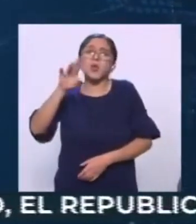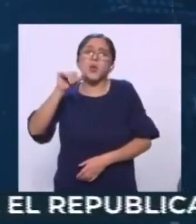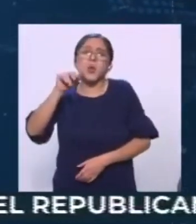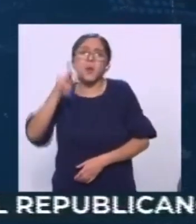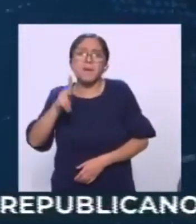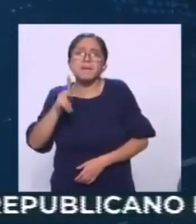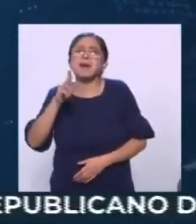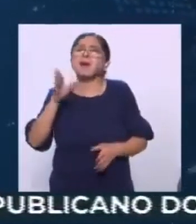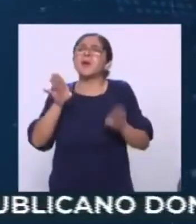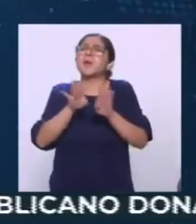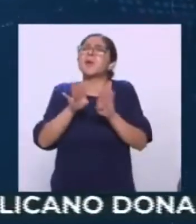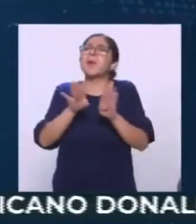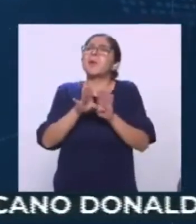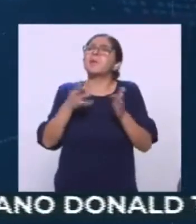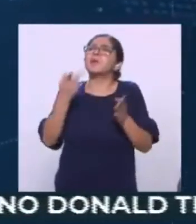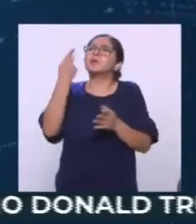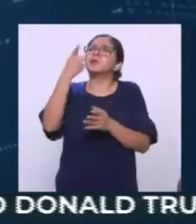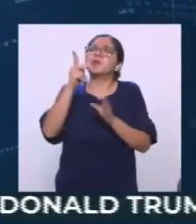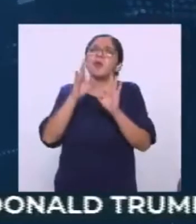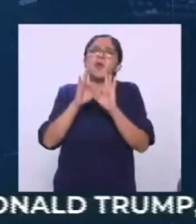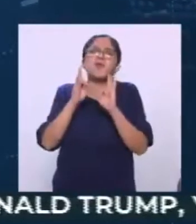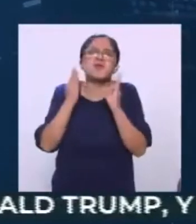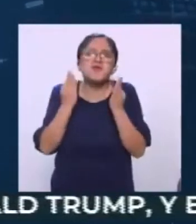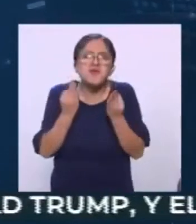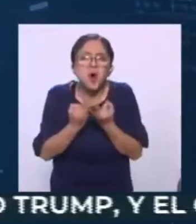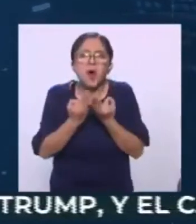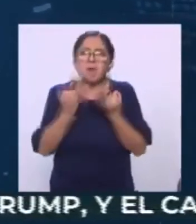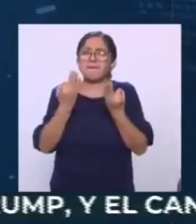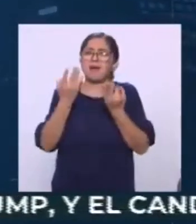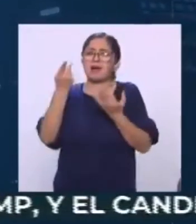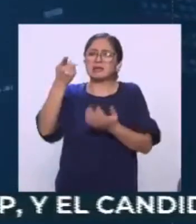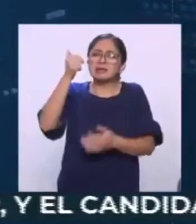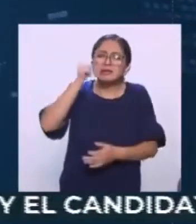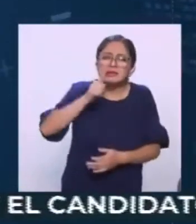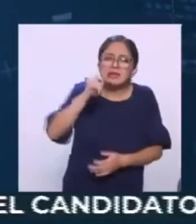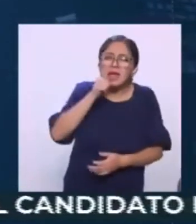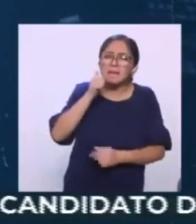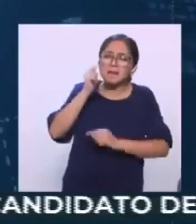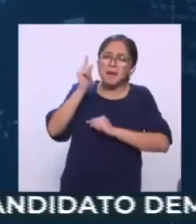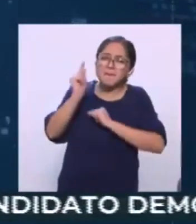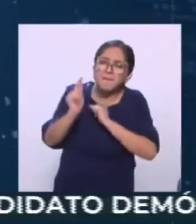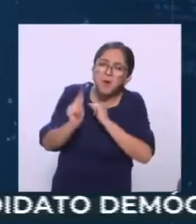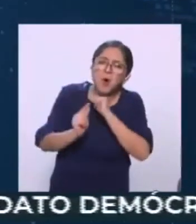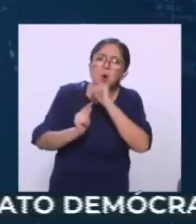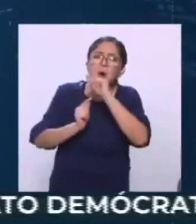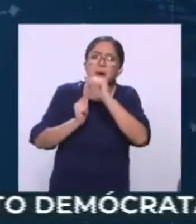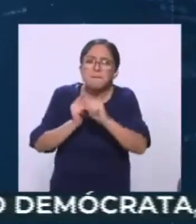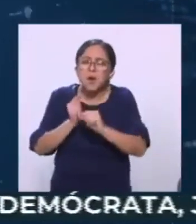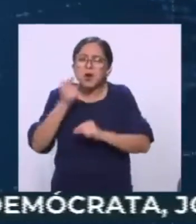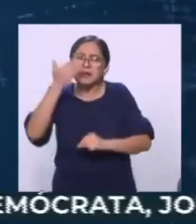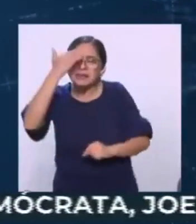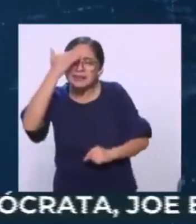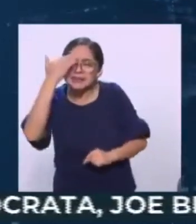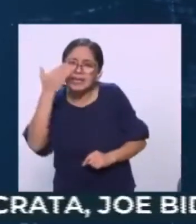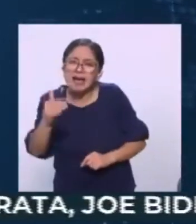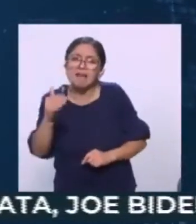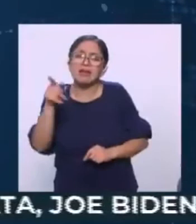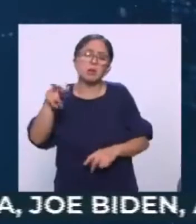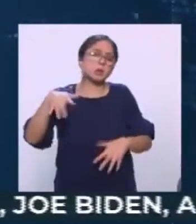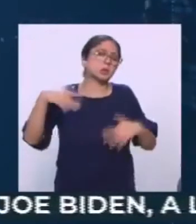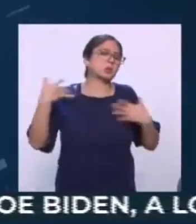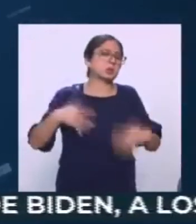vivendi, un modus operandi, ¿no? Hemos logrado sortear momentos sumamente